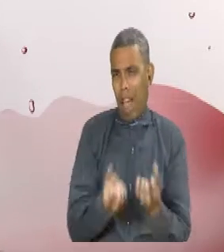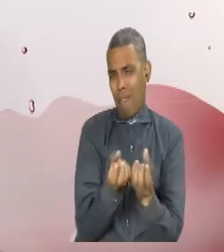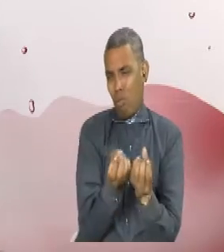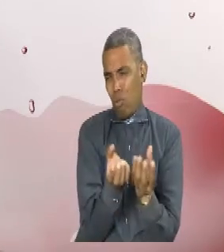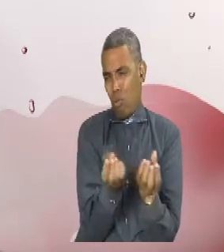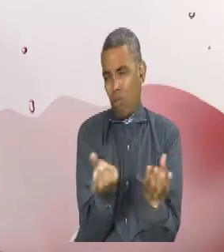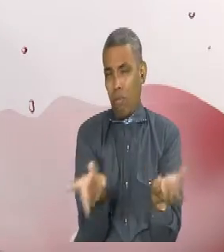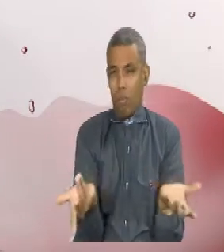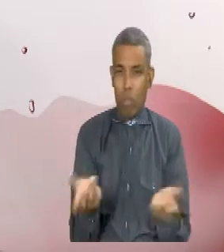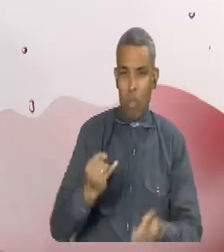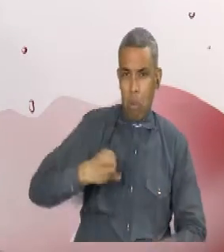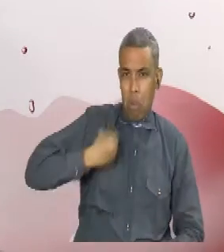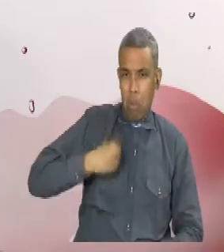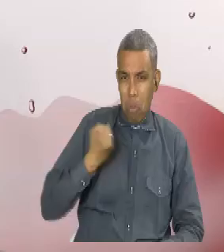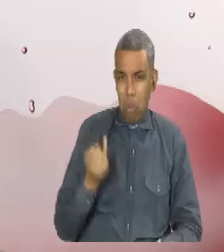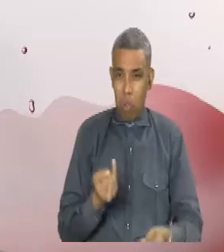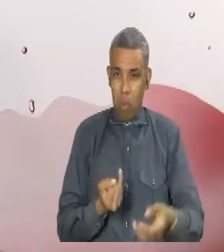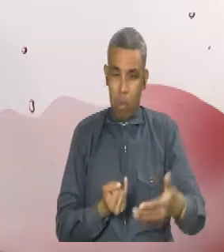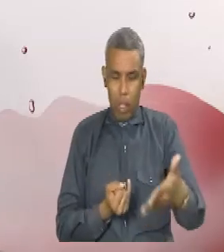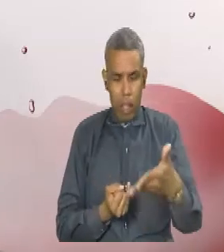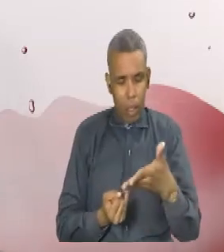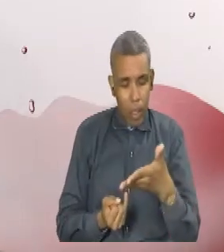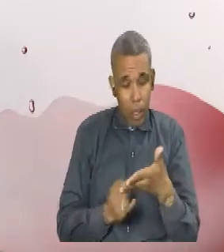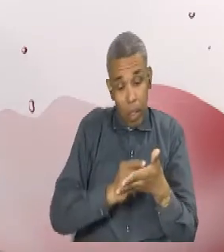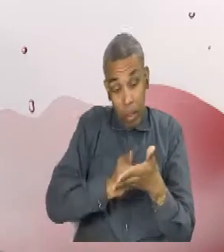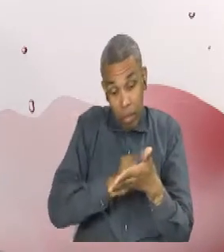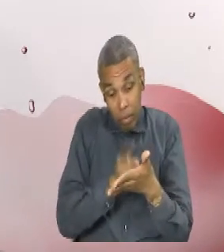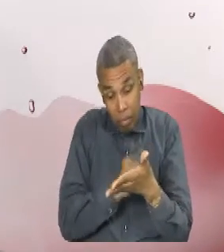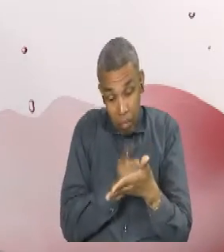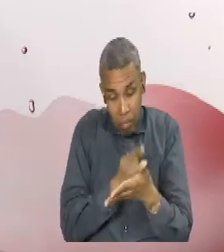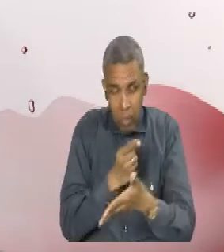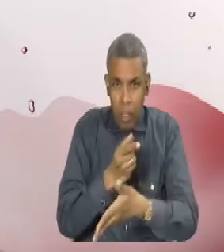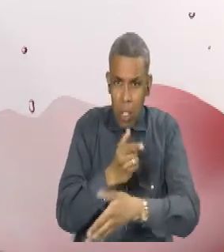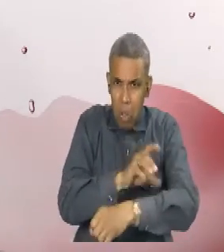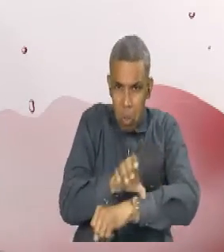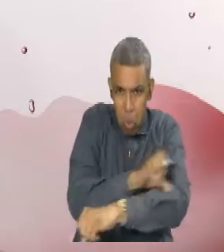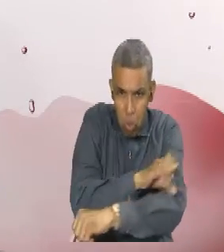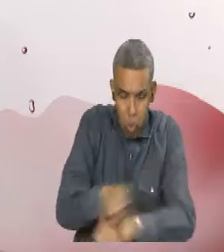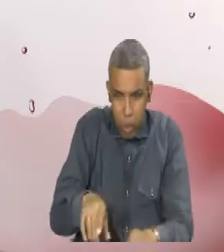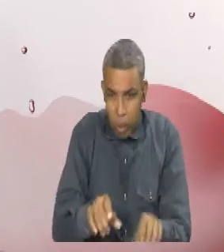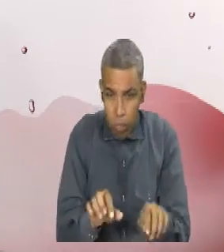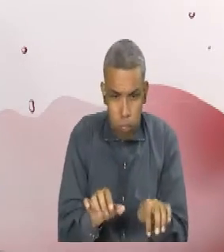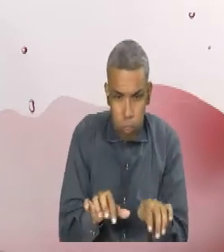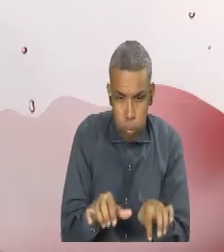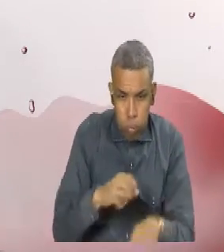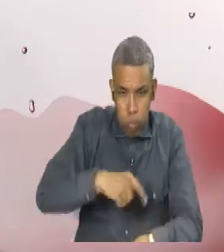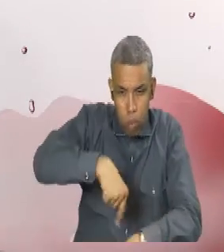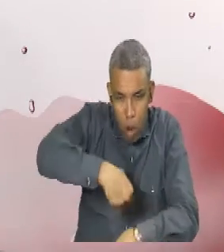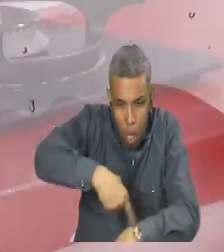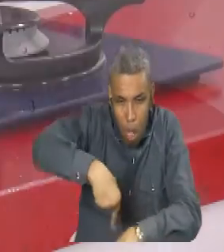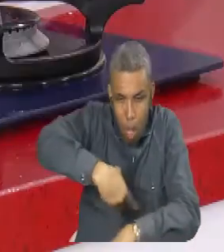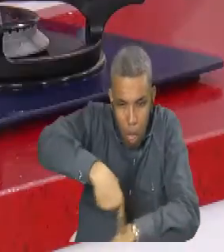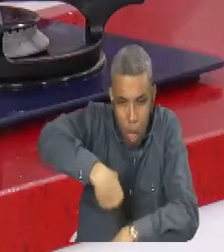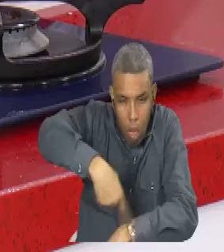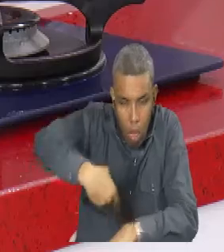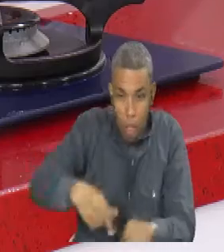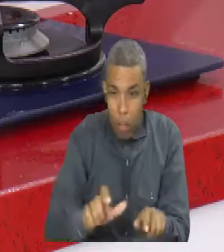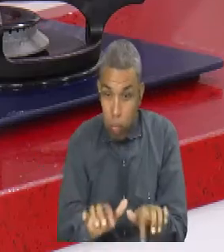hemos enfocado en un producto innovador, en un producto diferente, un producto lleno de color, de